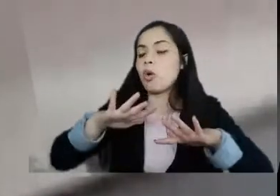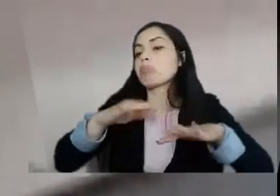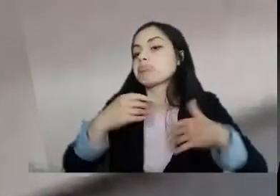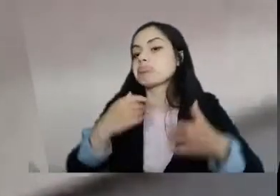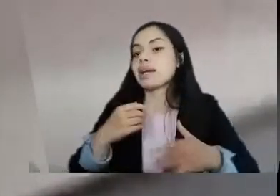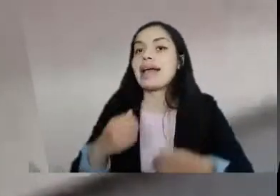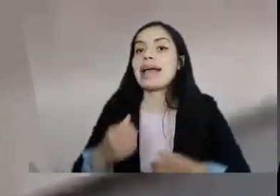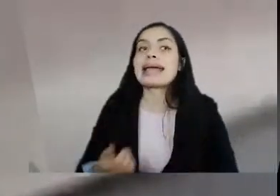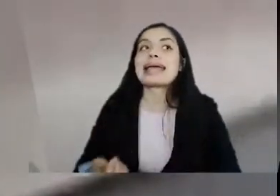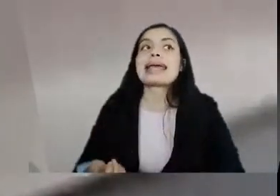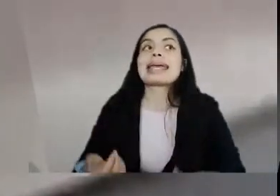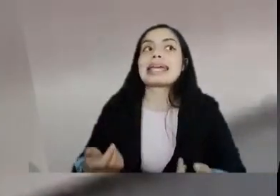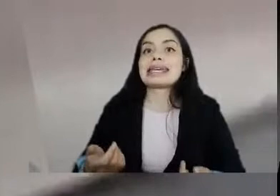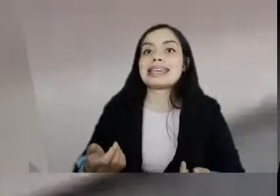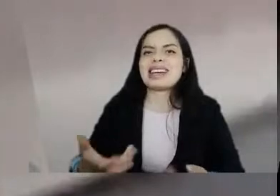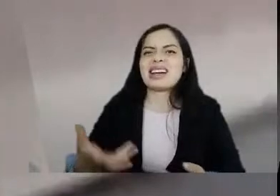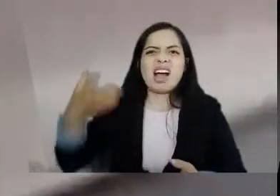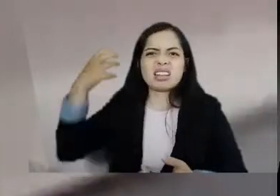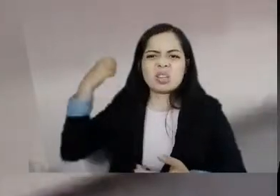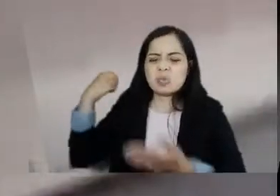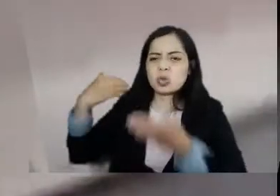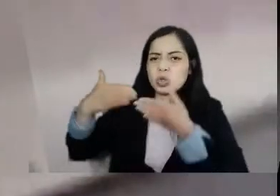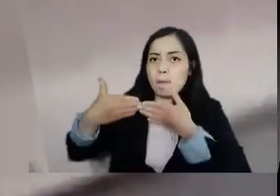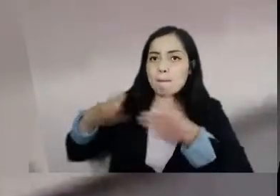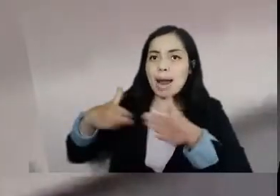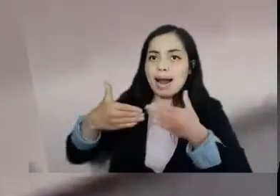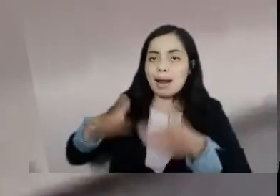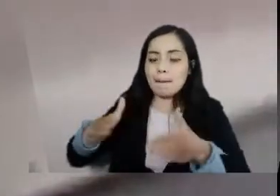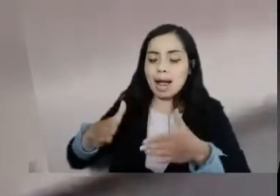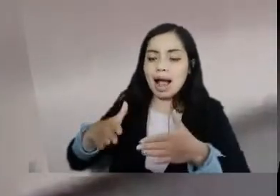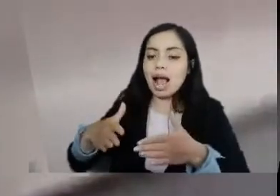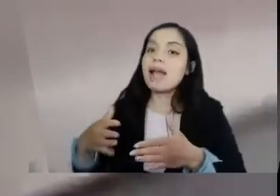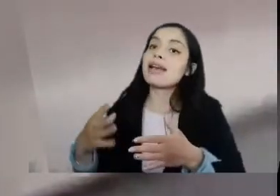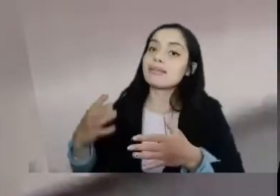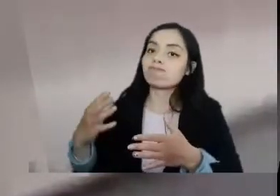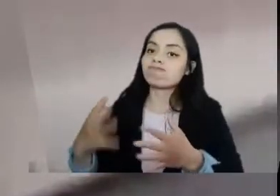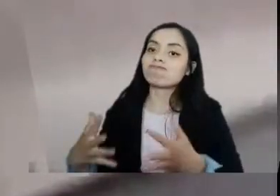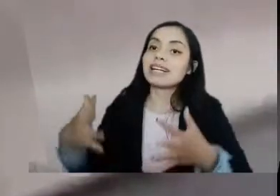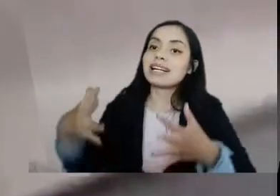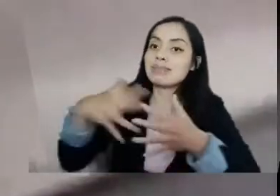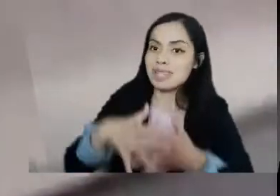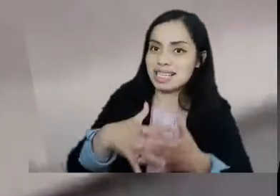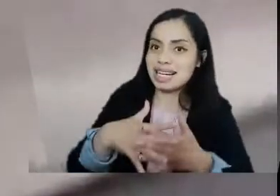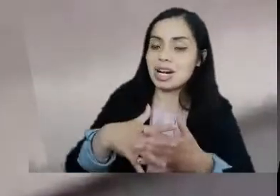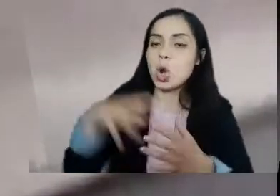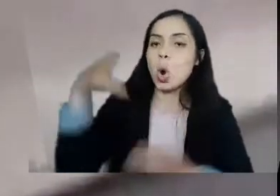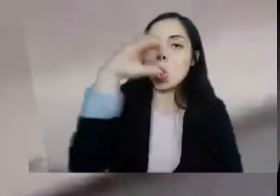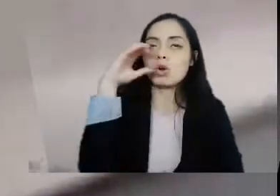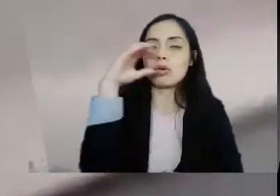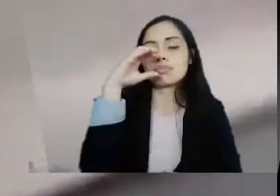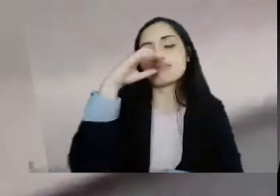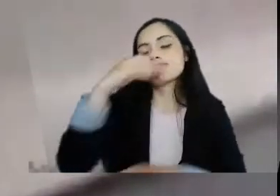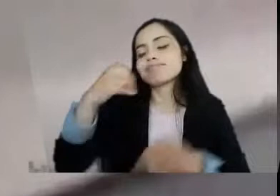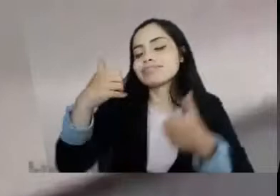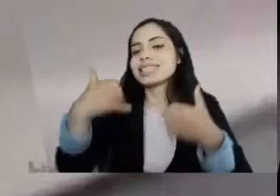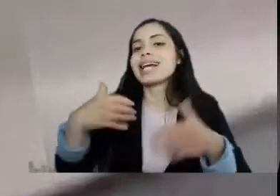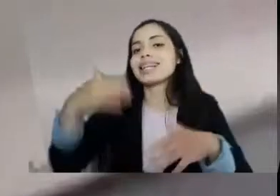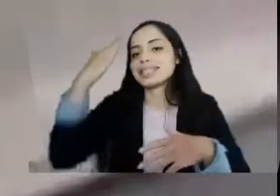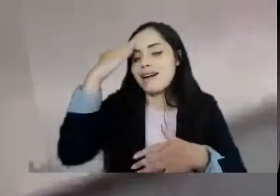tremendamente y también cambió su paisaje en muchas regiones del país donde nos concentramos los colombianos. Entonces,